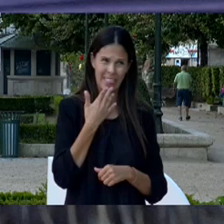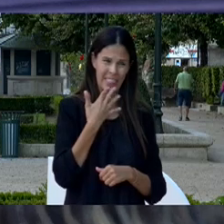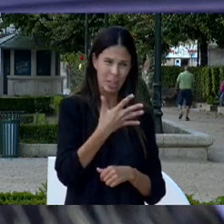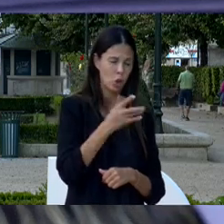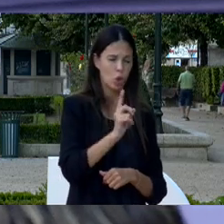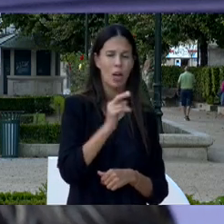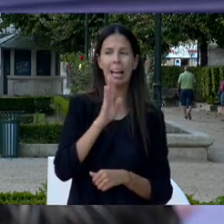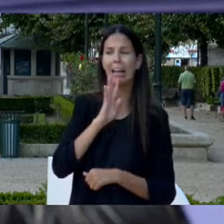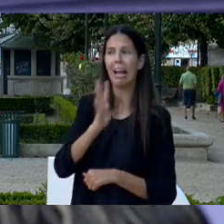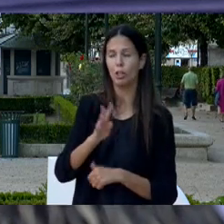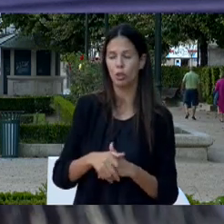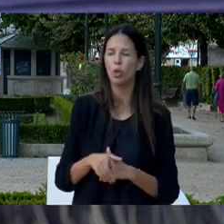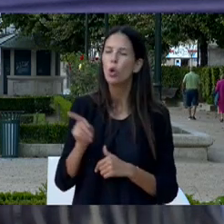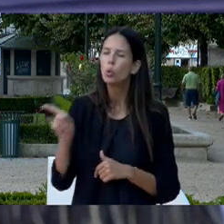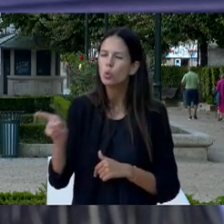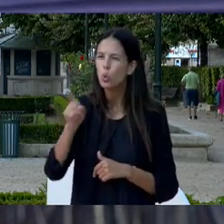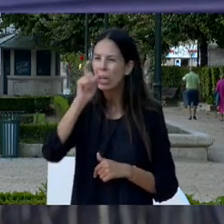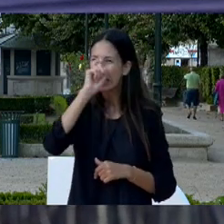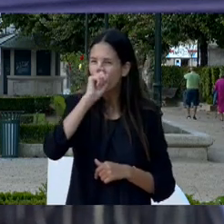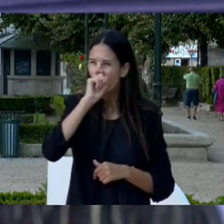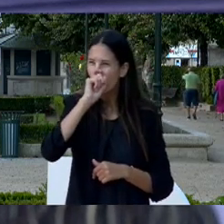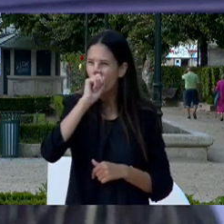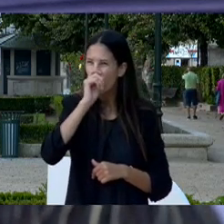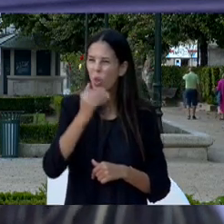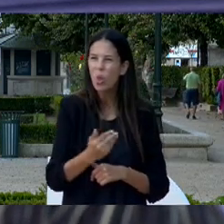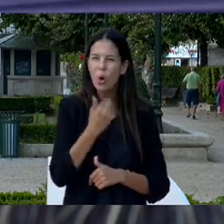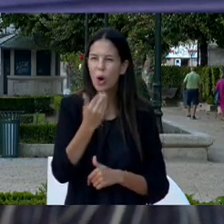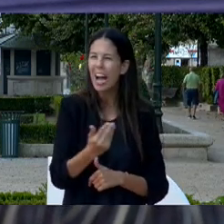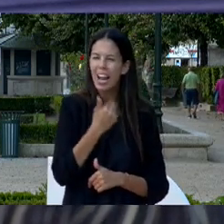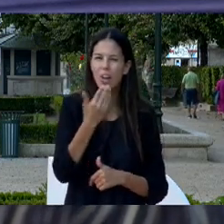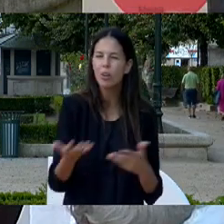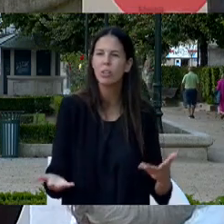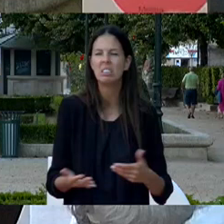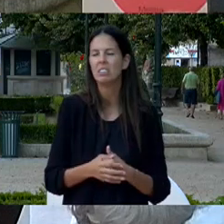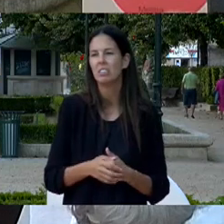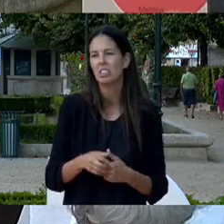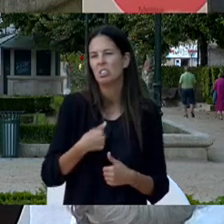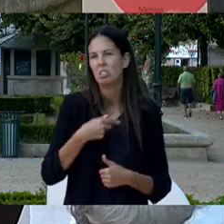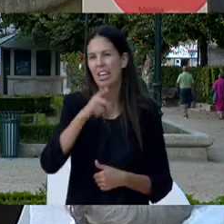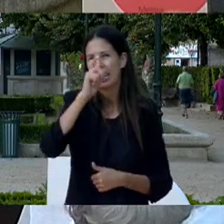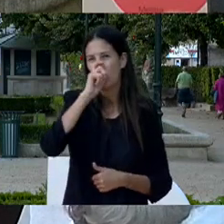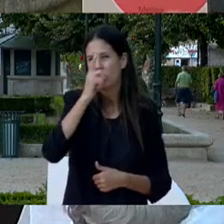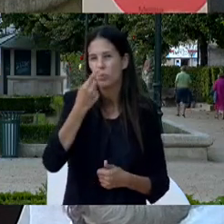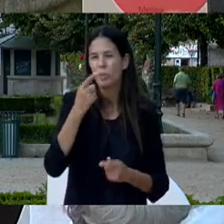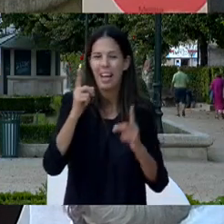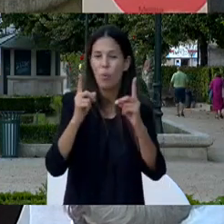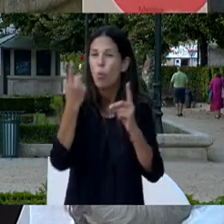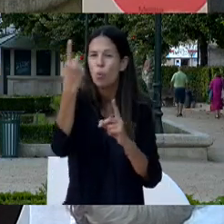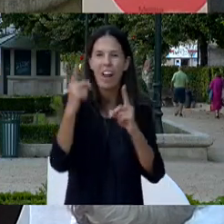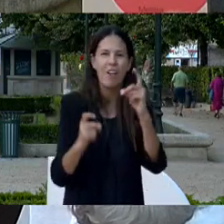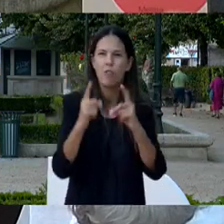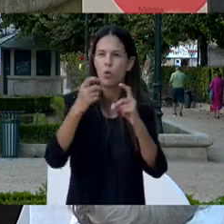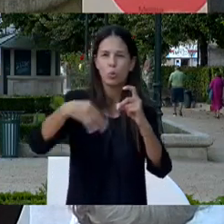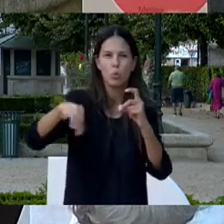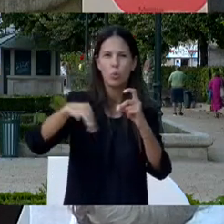tiña 4 anos. Non sei se ti te recordo vivo. O único que lembro é nada. Teño unha foto exclusivamente con ela, e o único